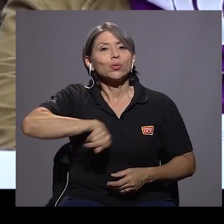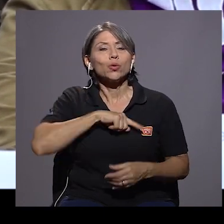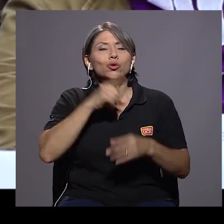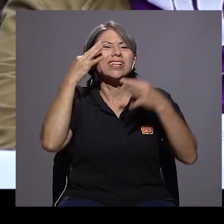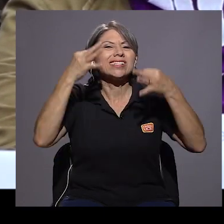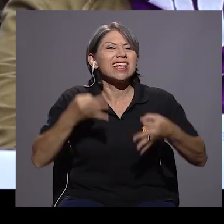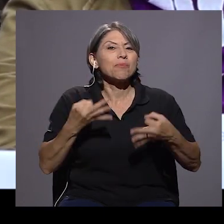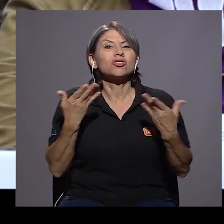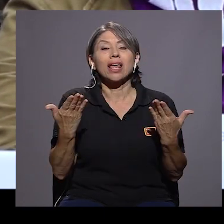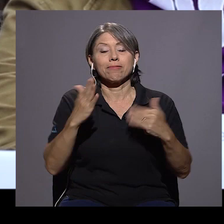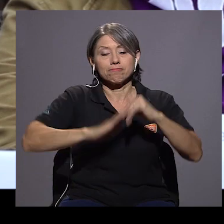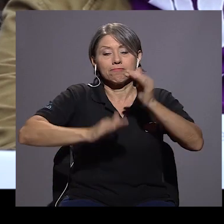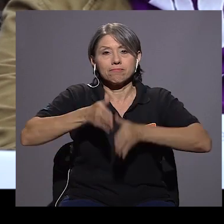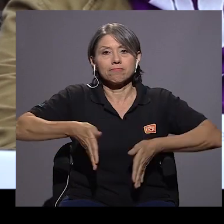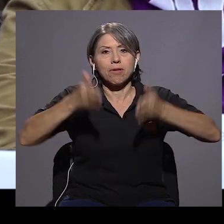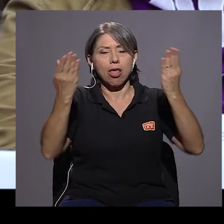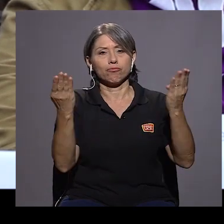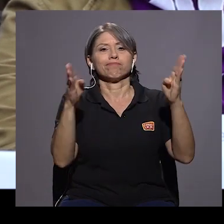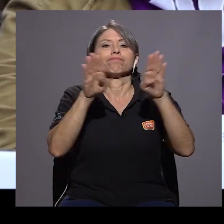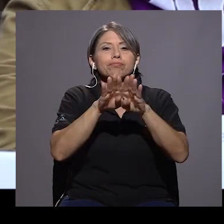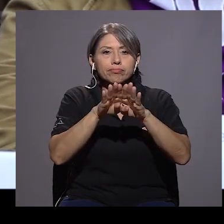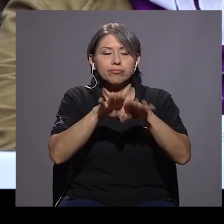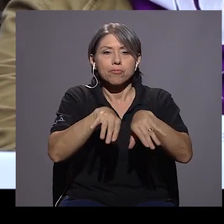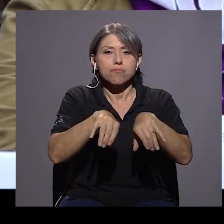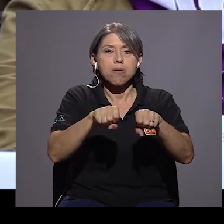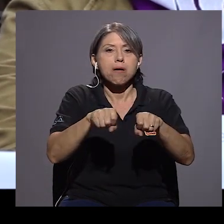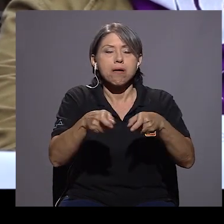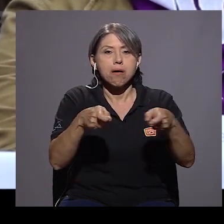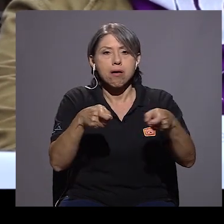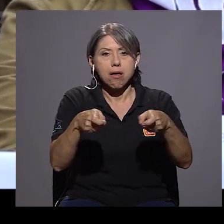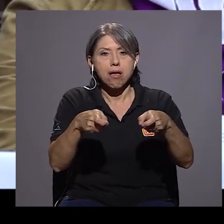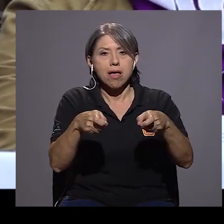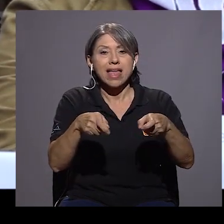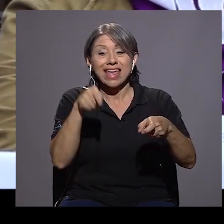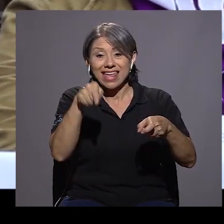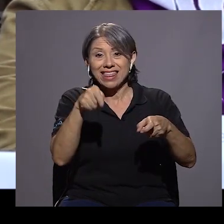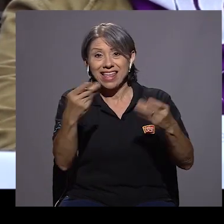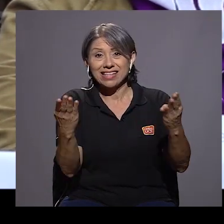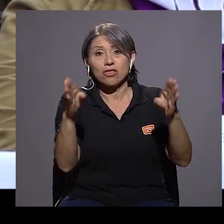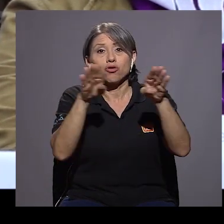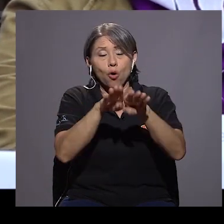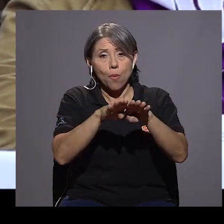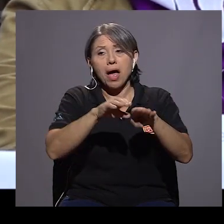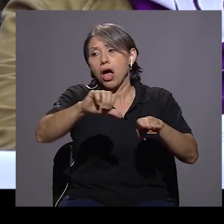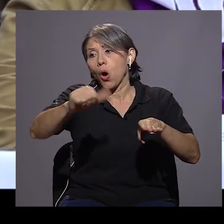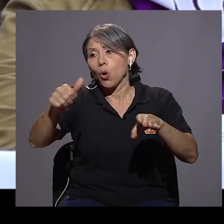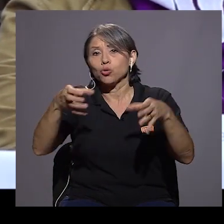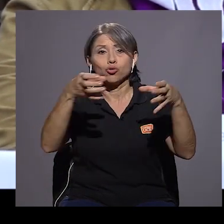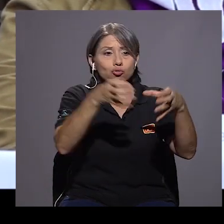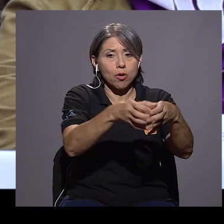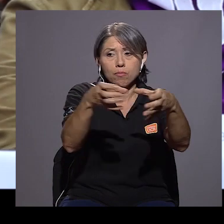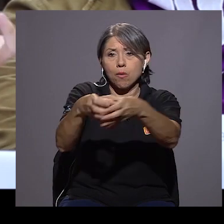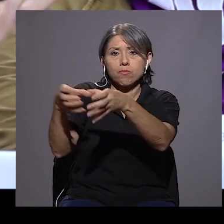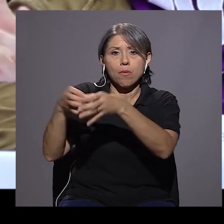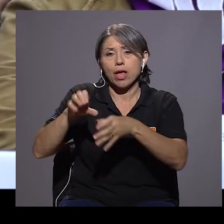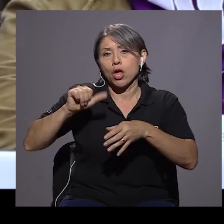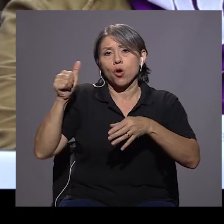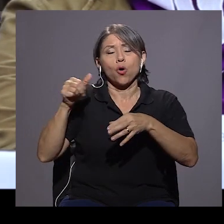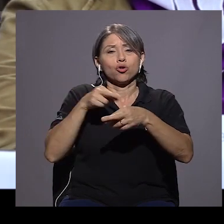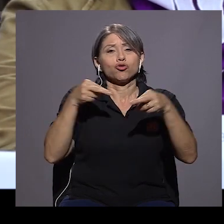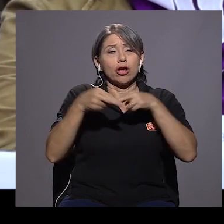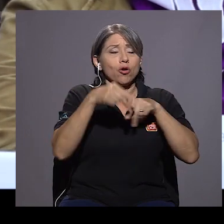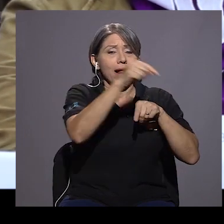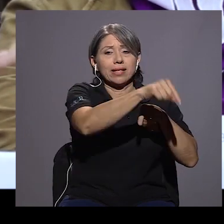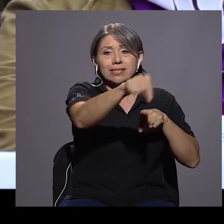nosotros decidimos tomar la sede y de de esta toma, digamos, surgen otros movimientos en